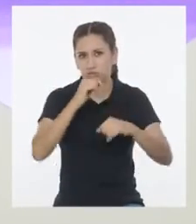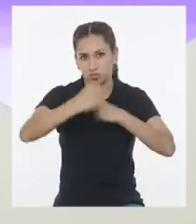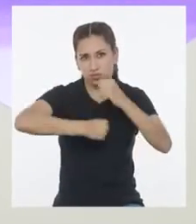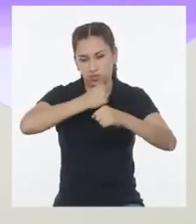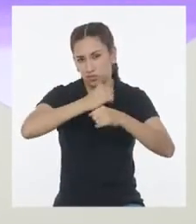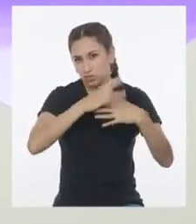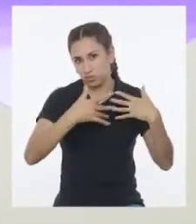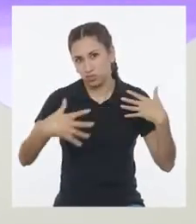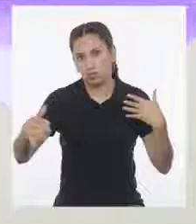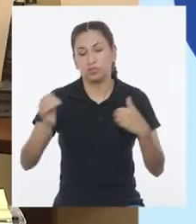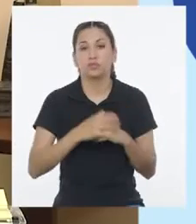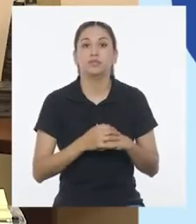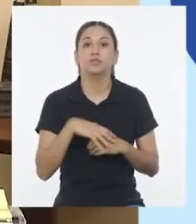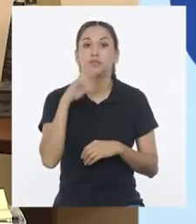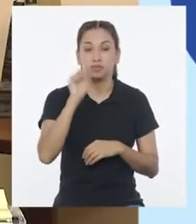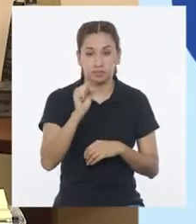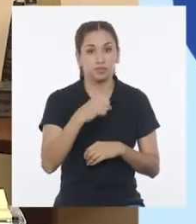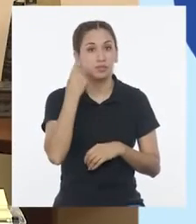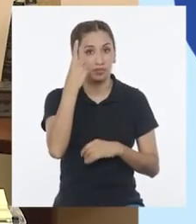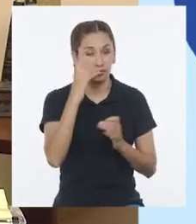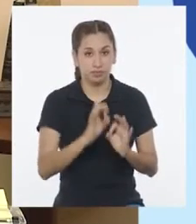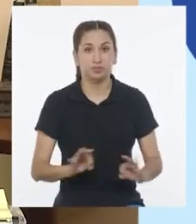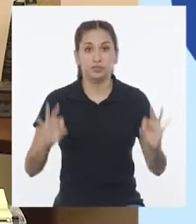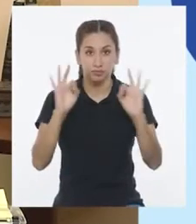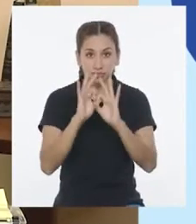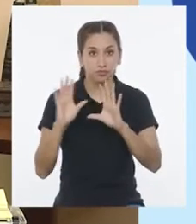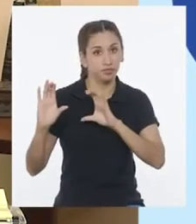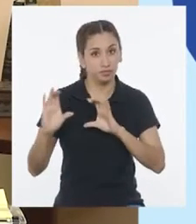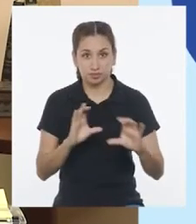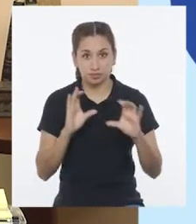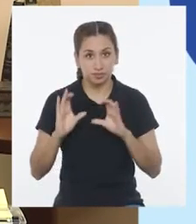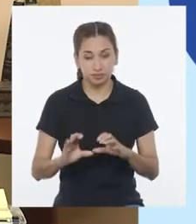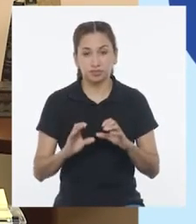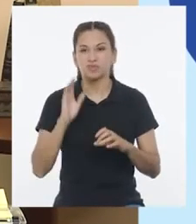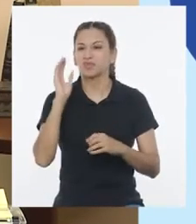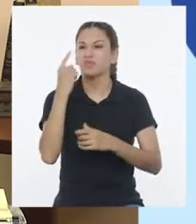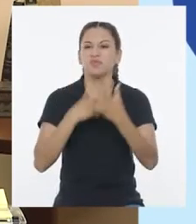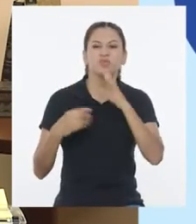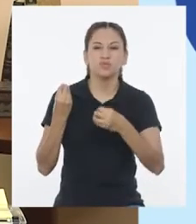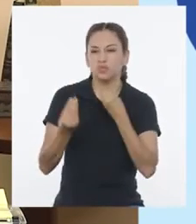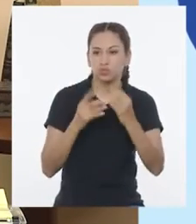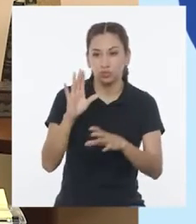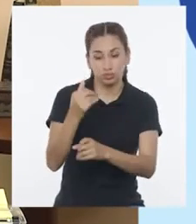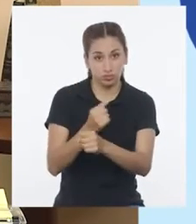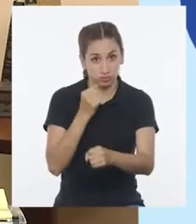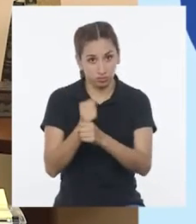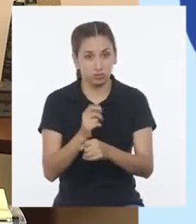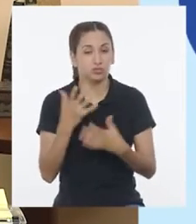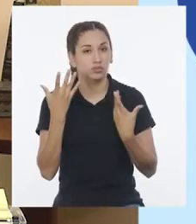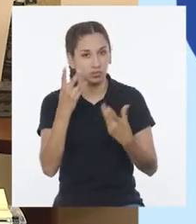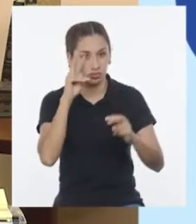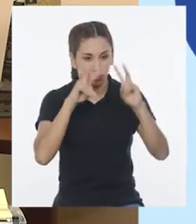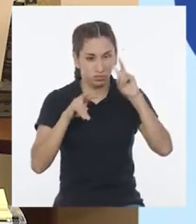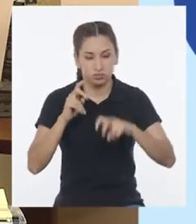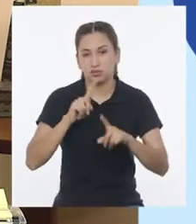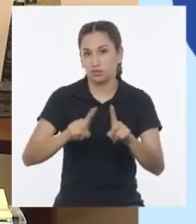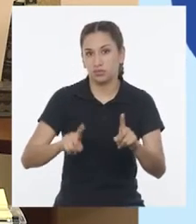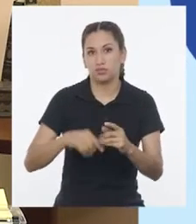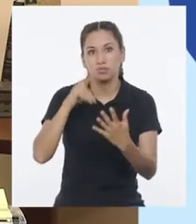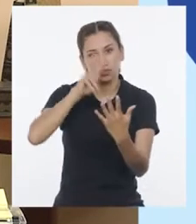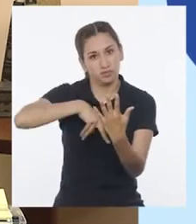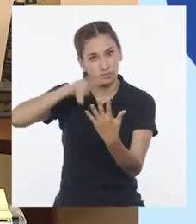largo de nuestra historia? Por supuesto, Romina. Para comprender la importancia de las actividades de las rondas